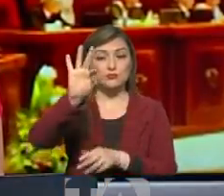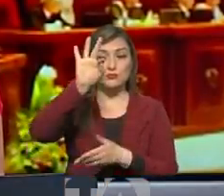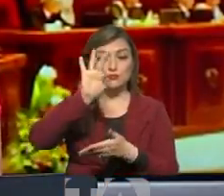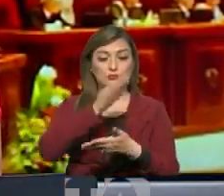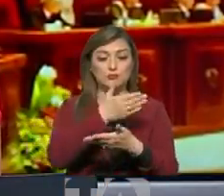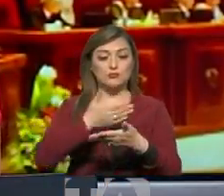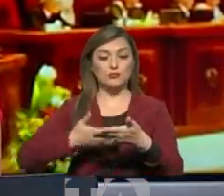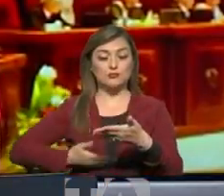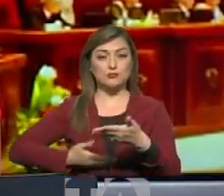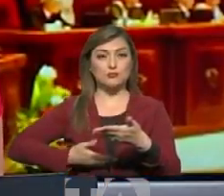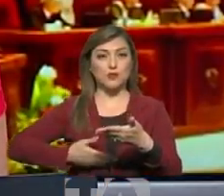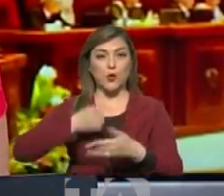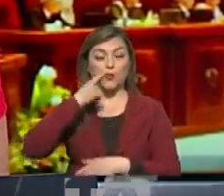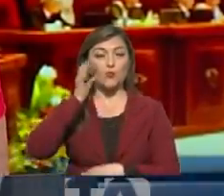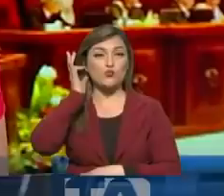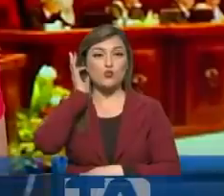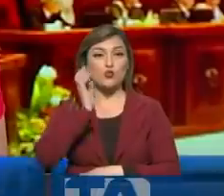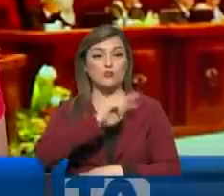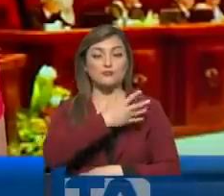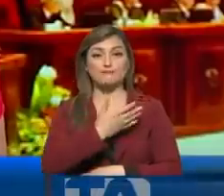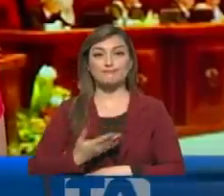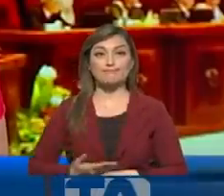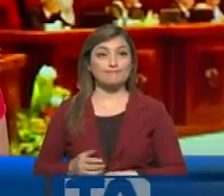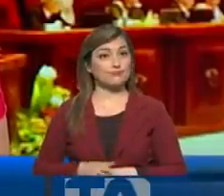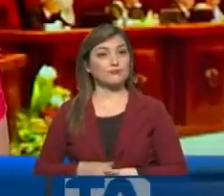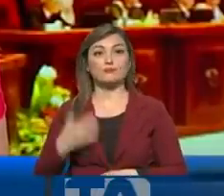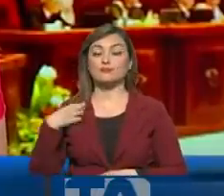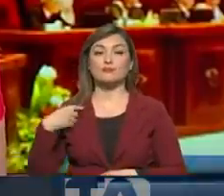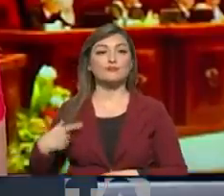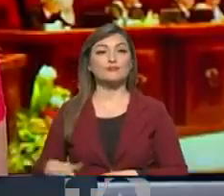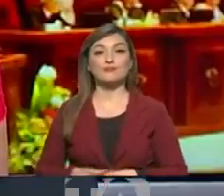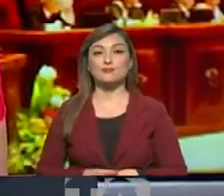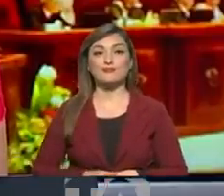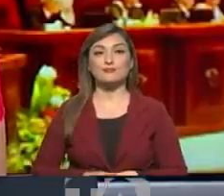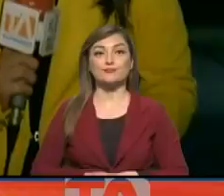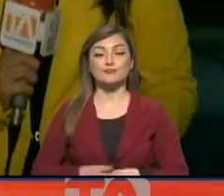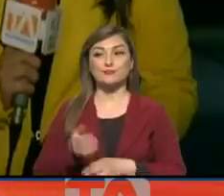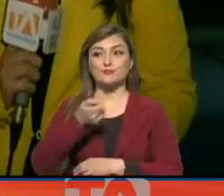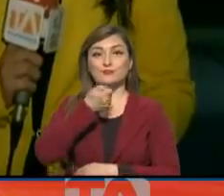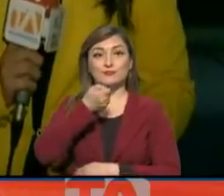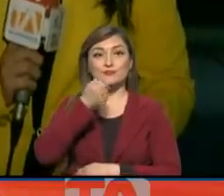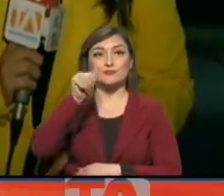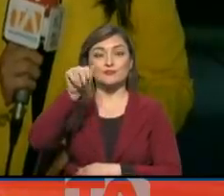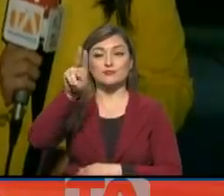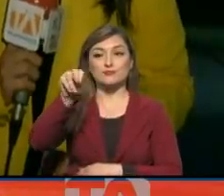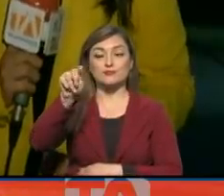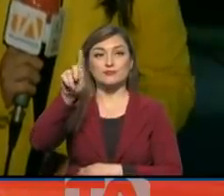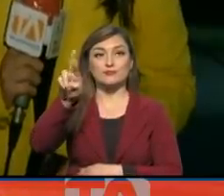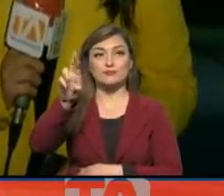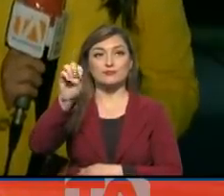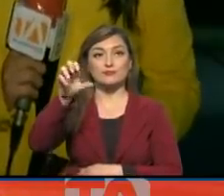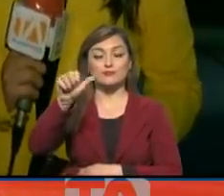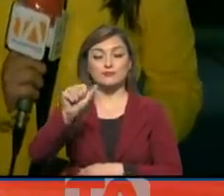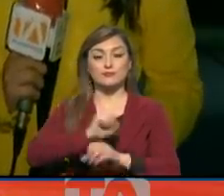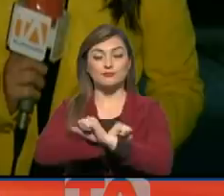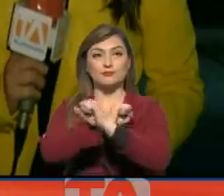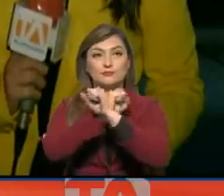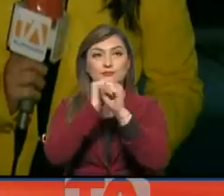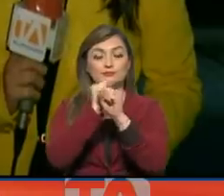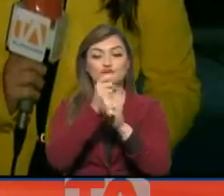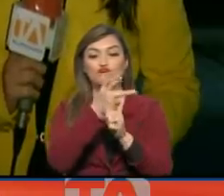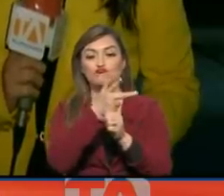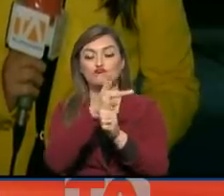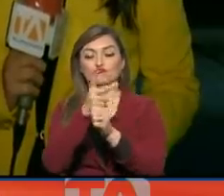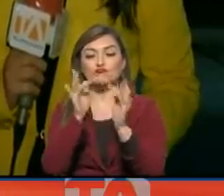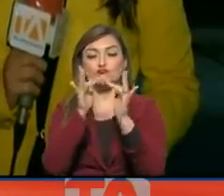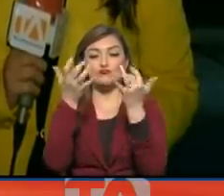a su presidente o presidenta. Andrea Samaniego sigue desde la mañana el desarrollo de la información y con ella es el contacto a esta hora. Hola,